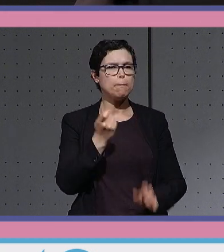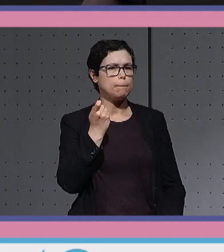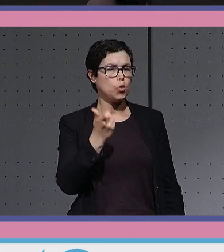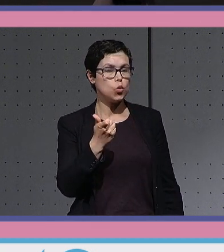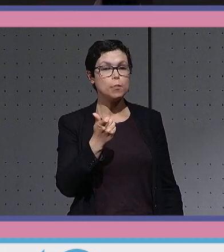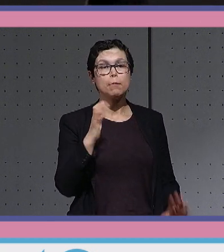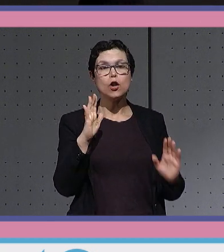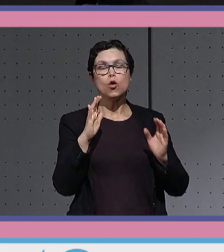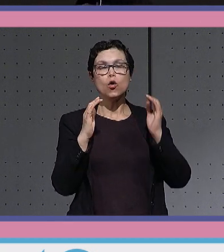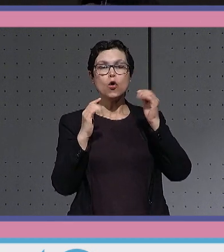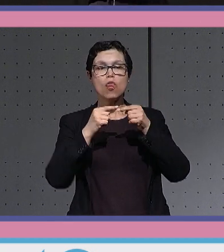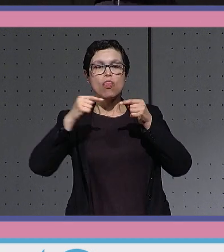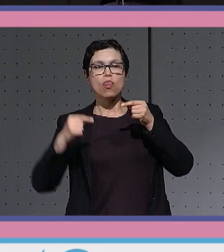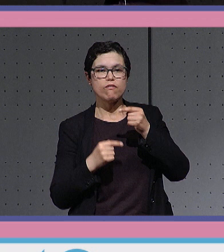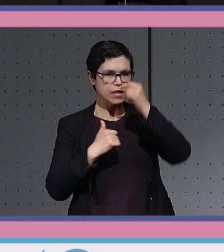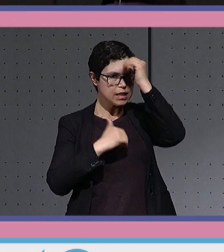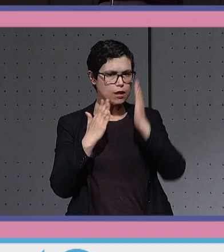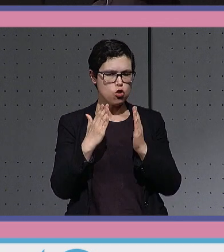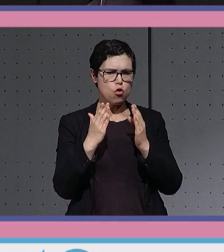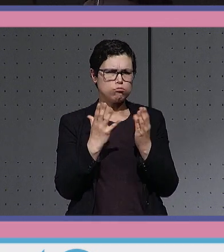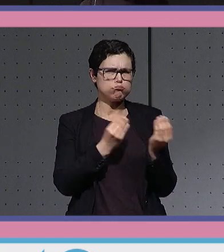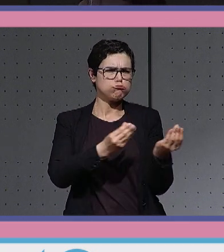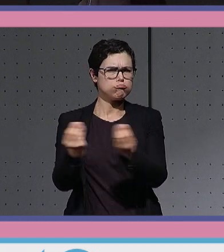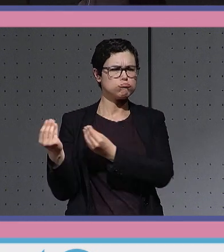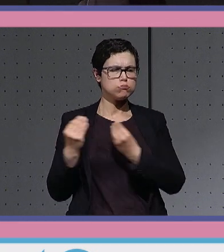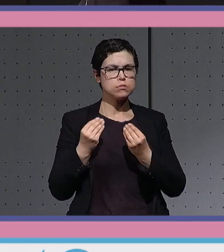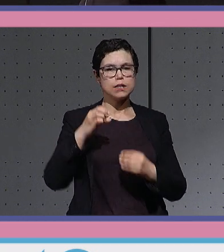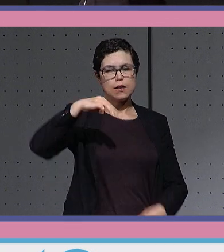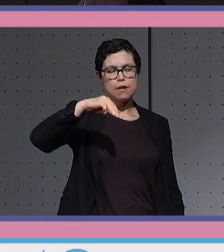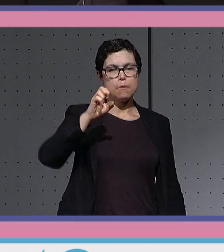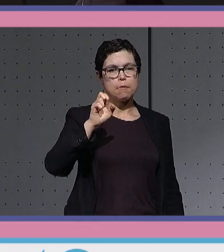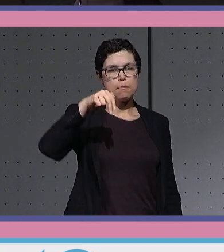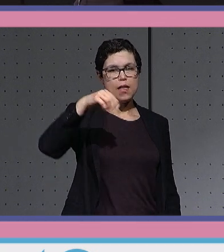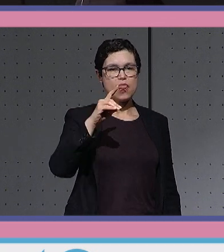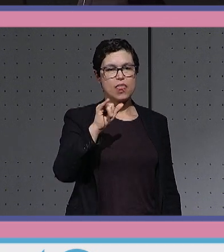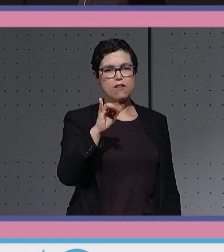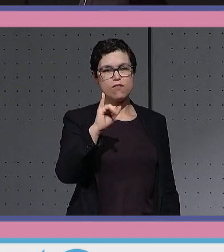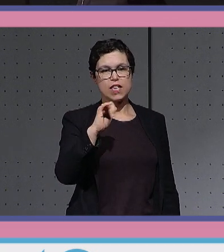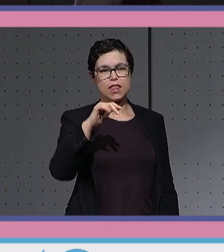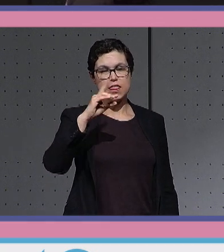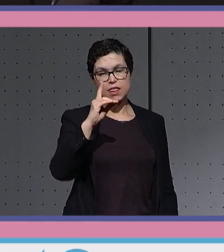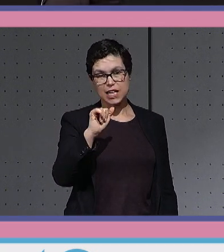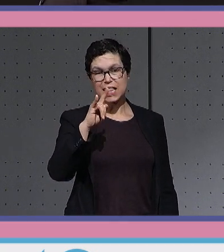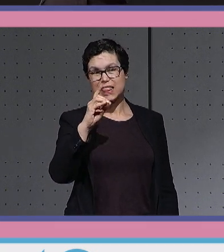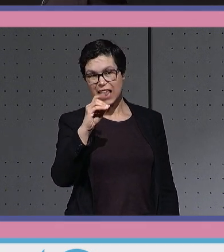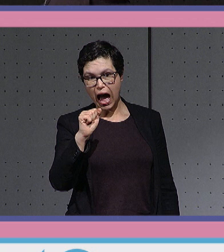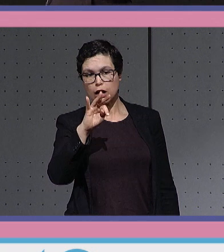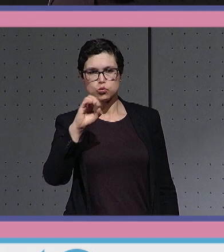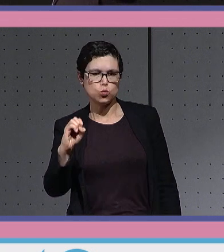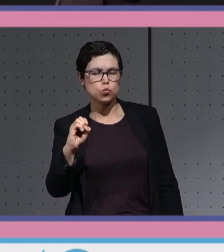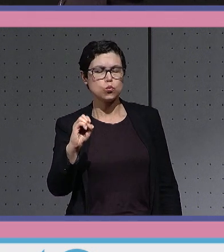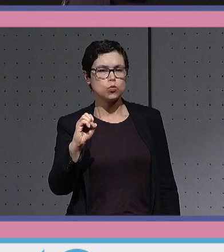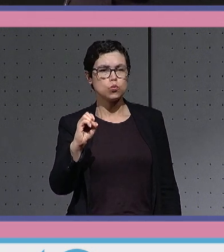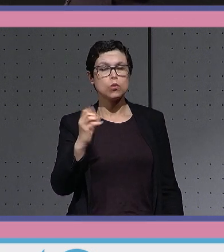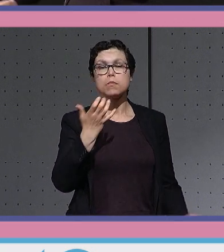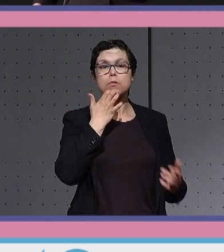TDAH. Para el TDAH se han estudiado razonablemente el metilfenidato con suficientes estudios. ¿Qué es lo que pasa? Que si las personas sin TEA